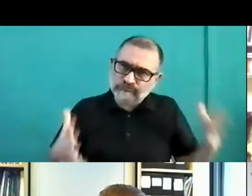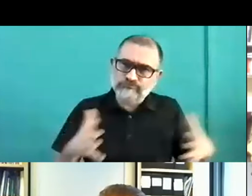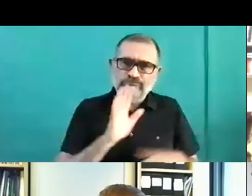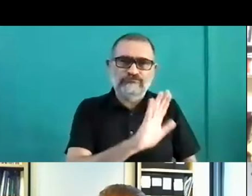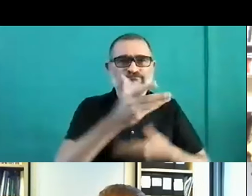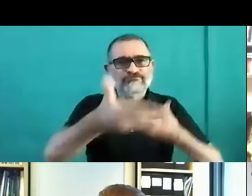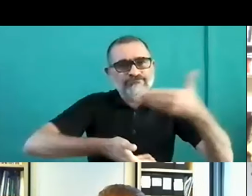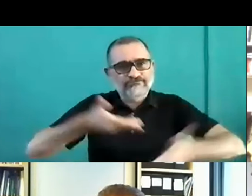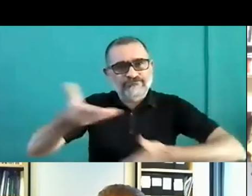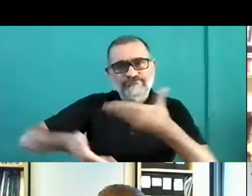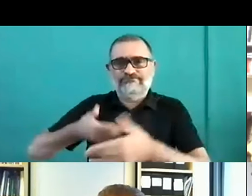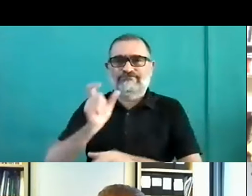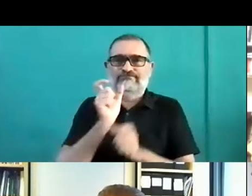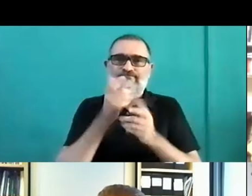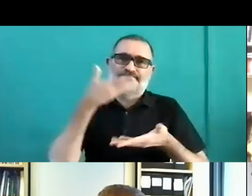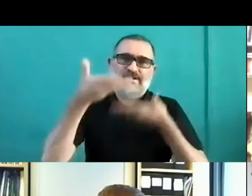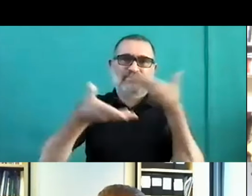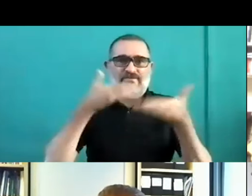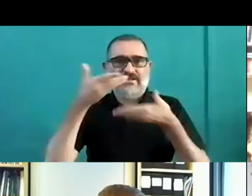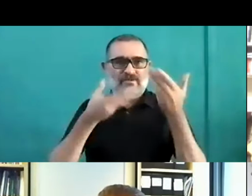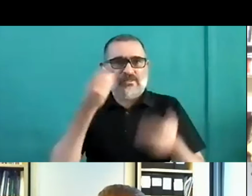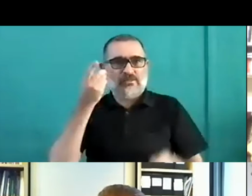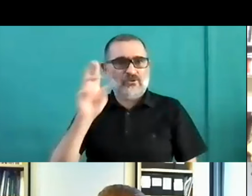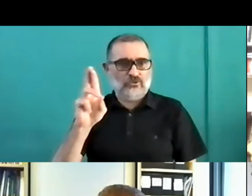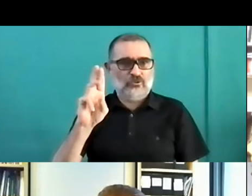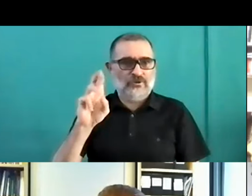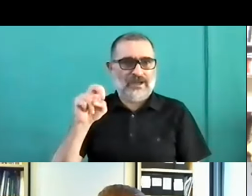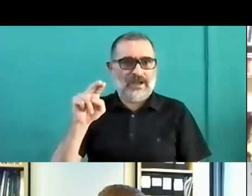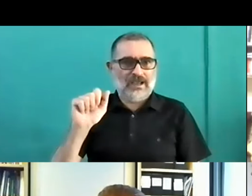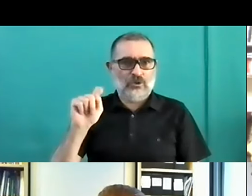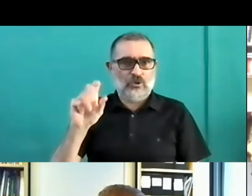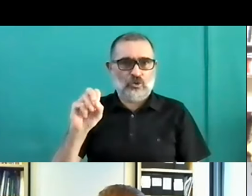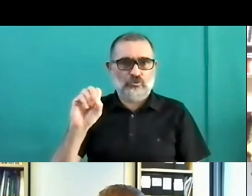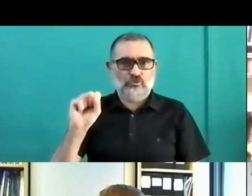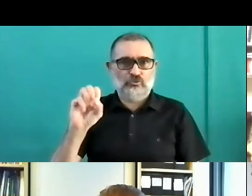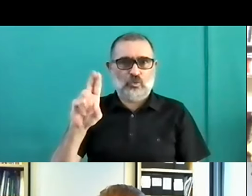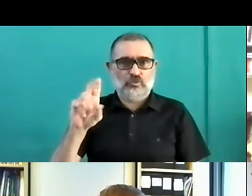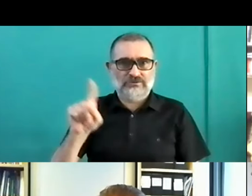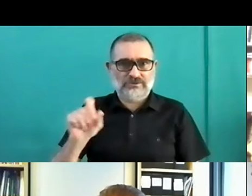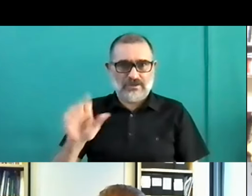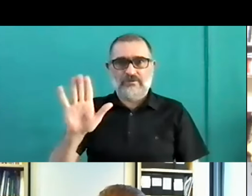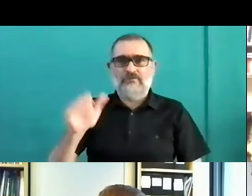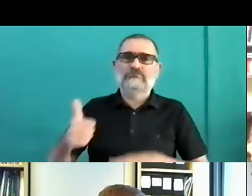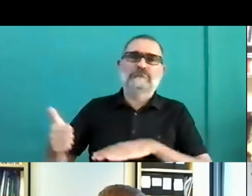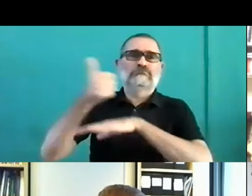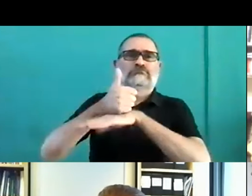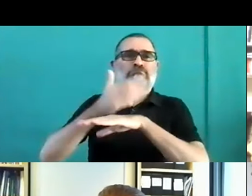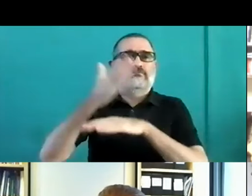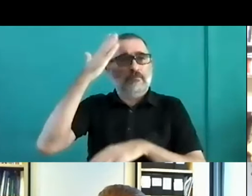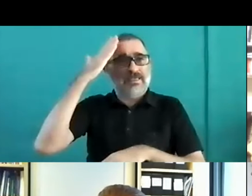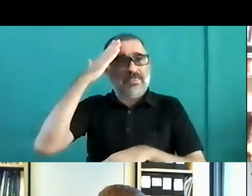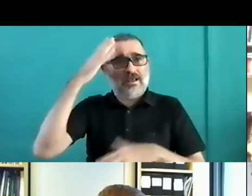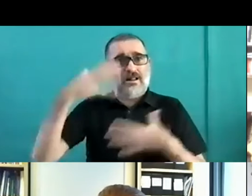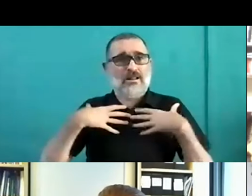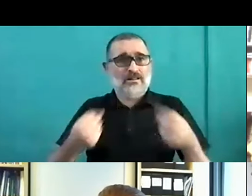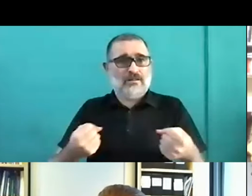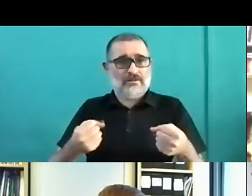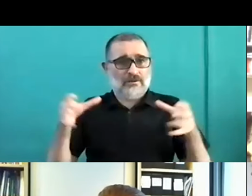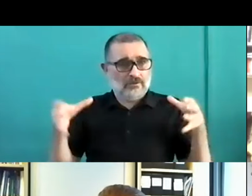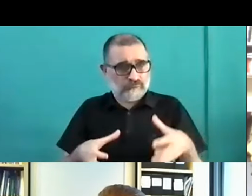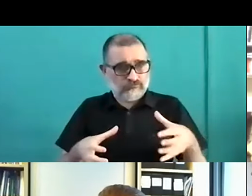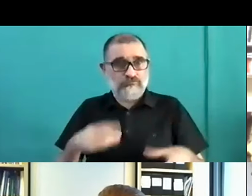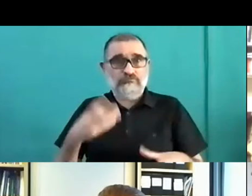Entonces, damos ahora espacio para iniciar este webinar y lo iniciamos, como lo mencionaba el